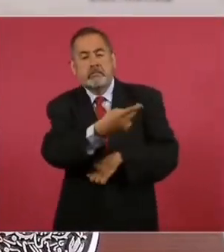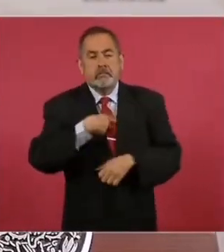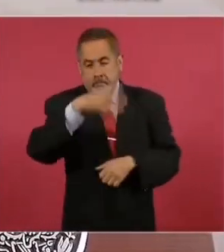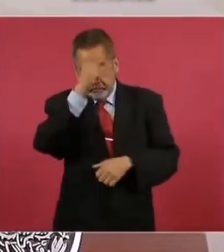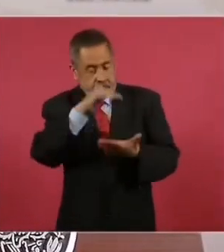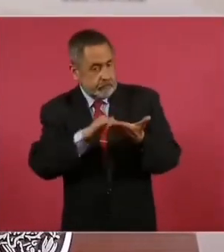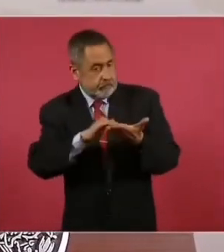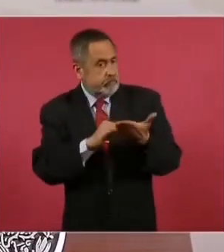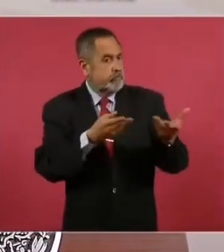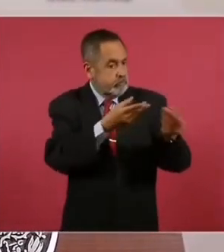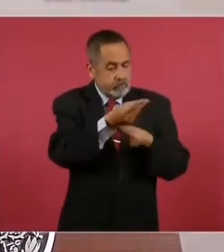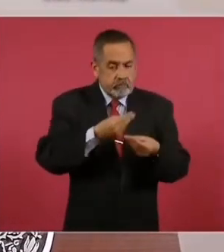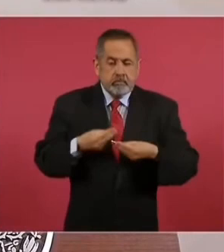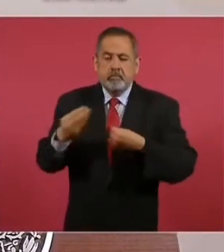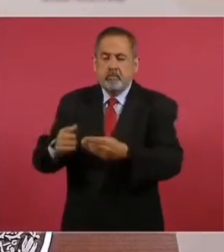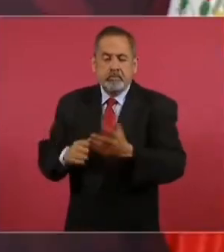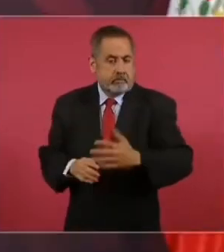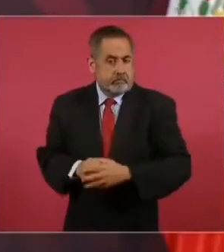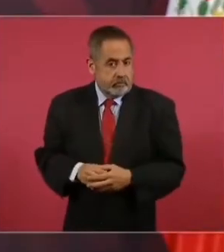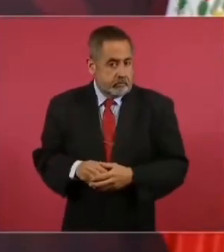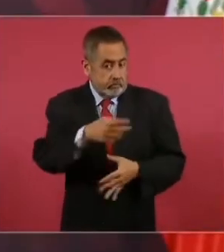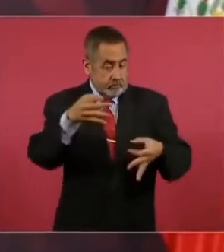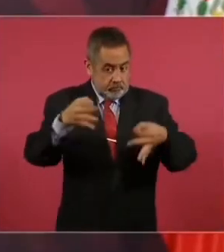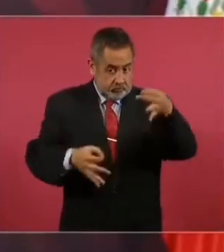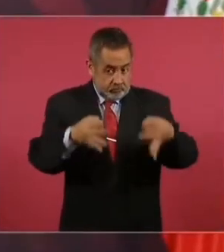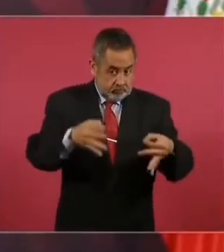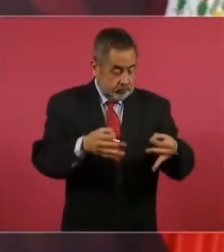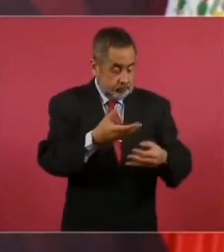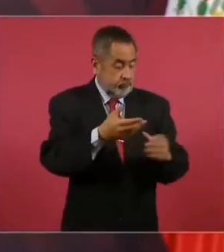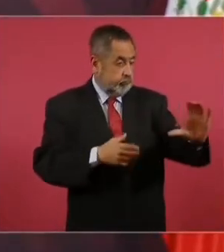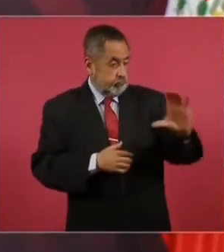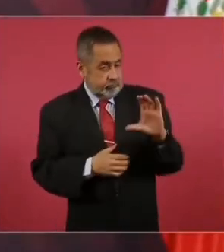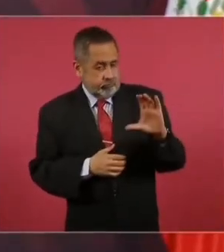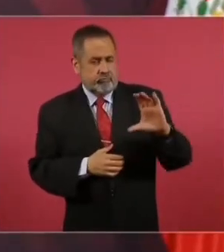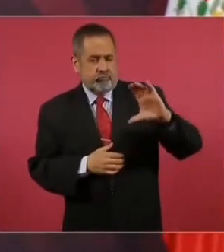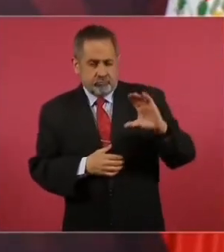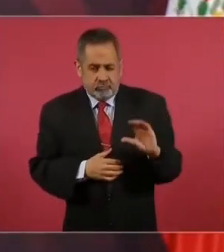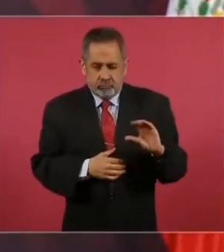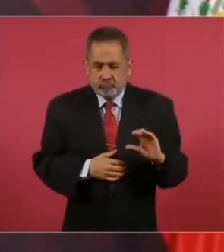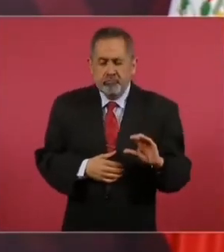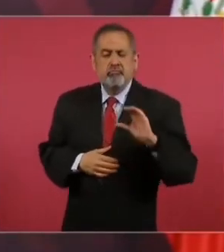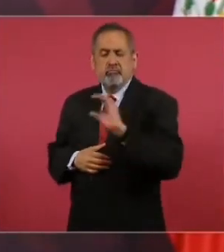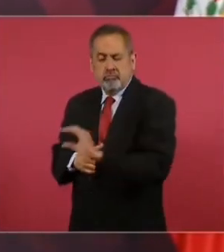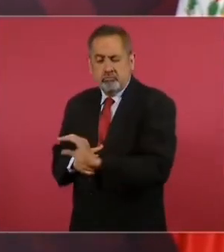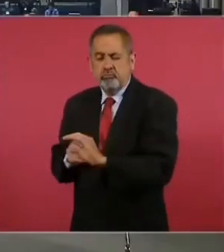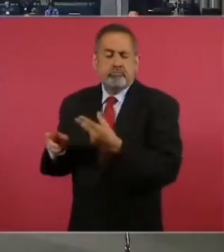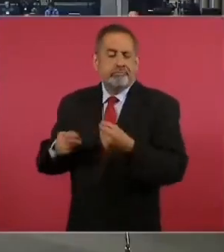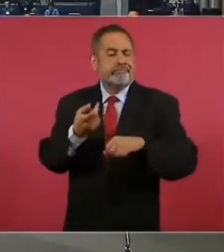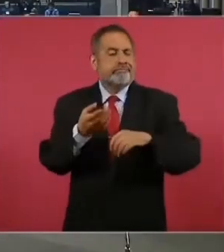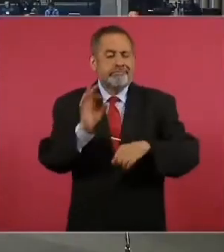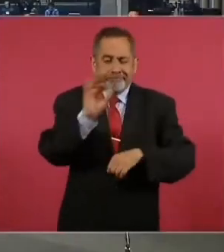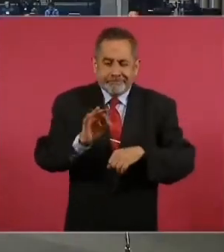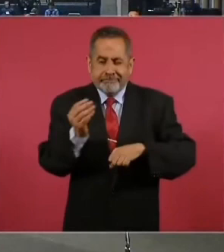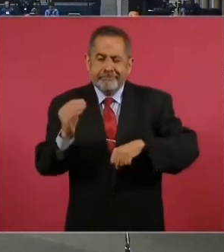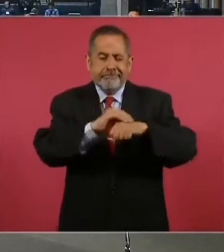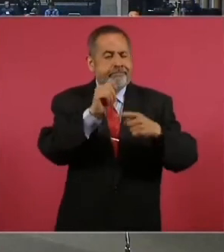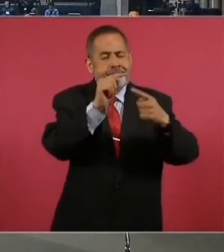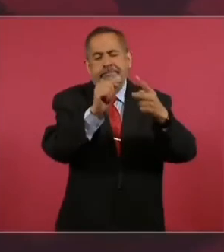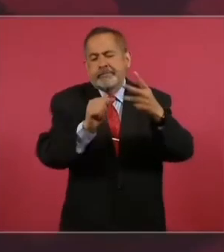que estaba en juicio, se consideró de que estos recargos y esto se